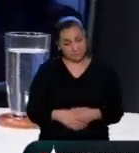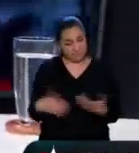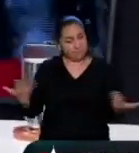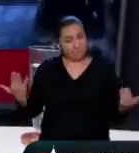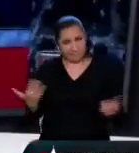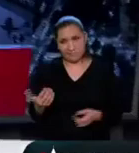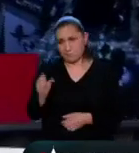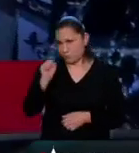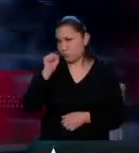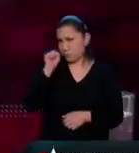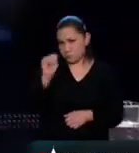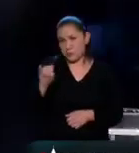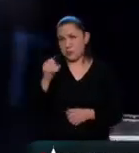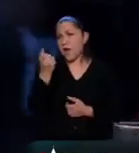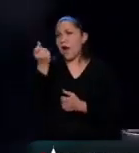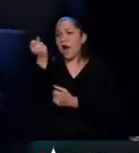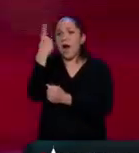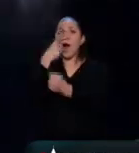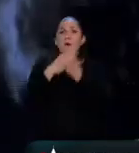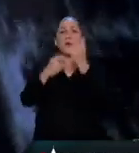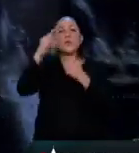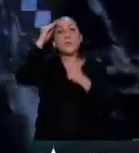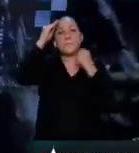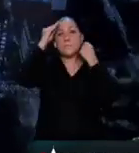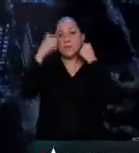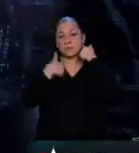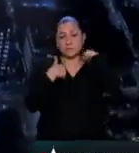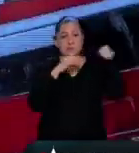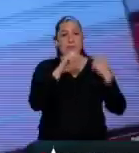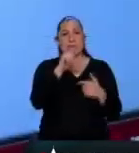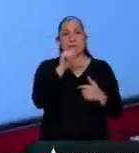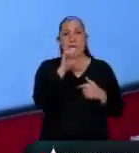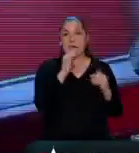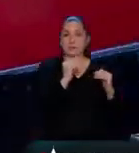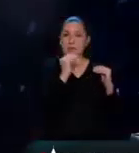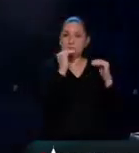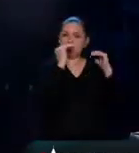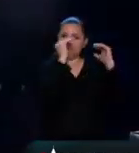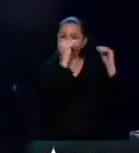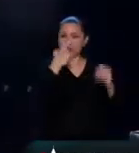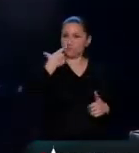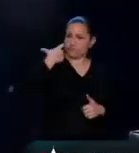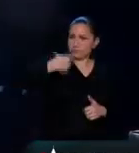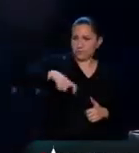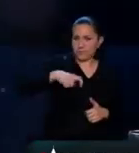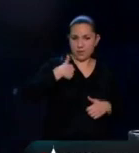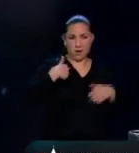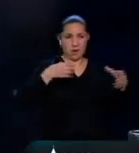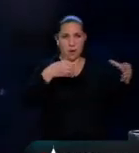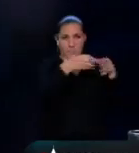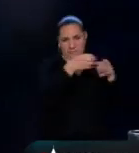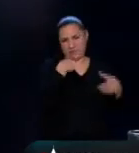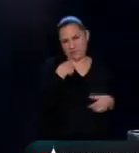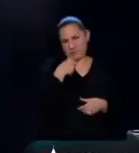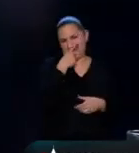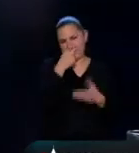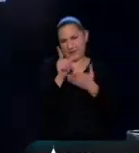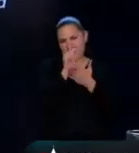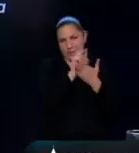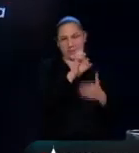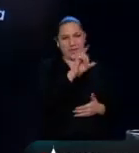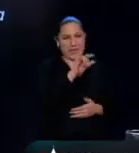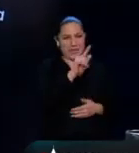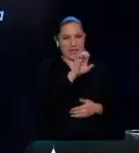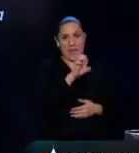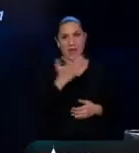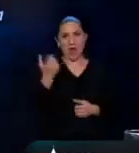clase, donde, repito, muchas de estas clases altas, lo que yo llamo en mi tuit la élite, que después ahí salieron a decirme, ¿a qué te